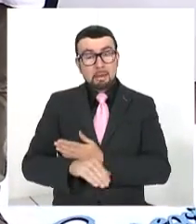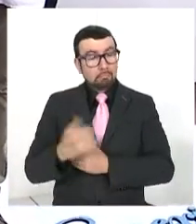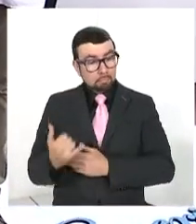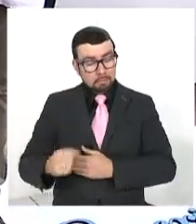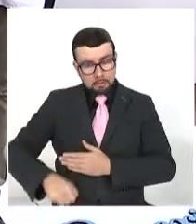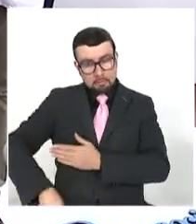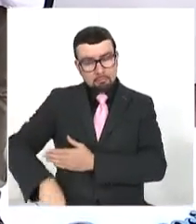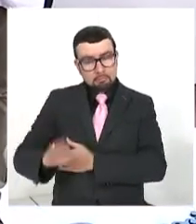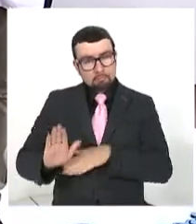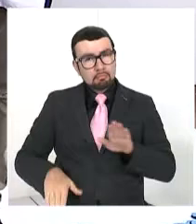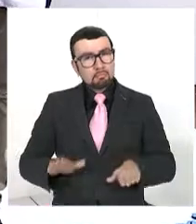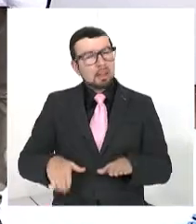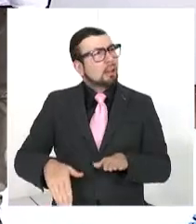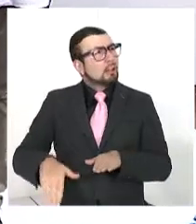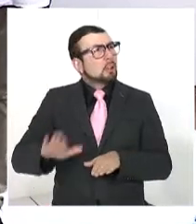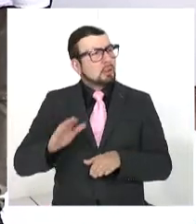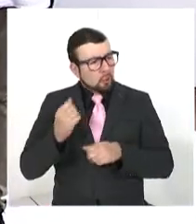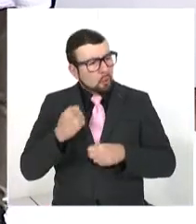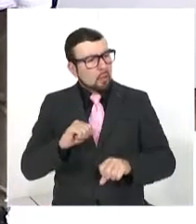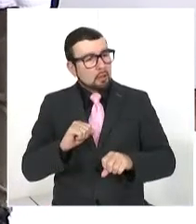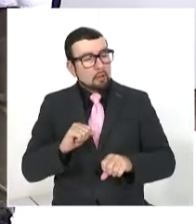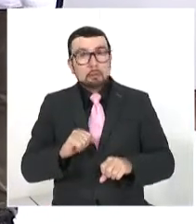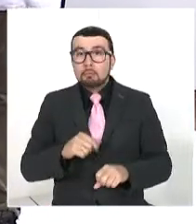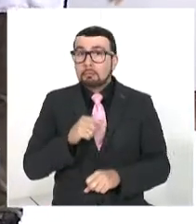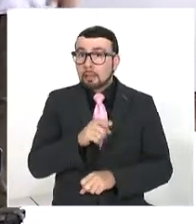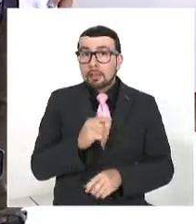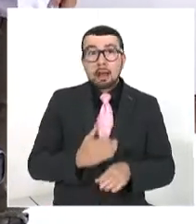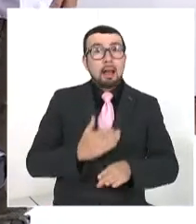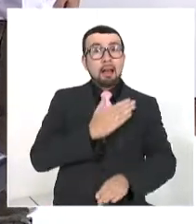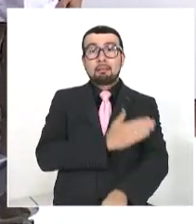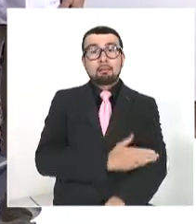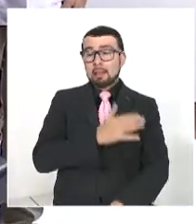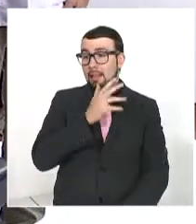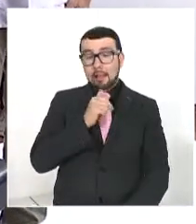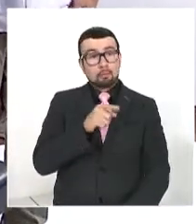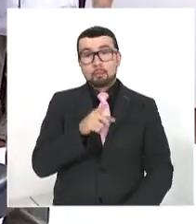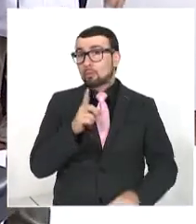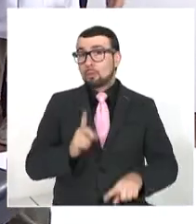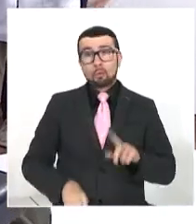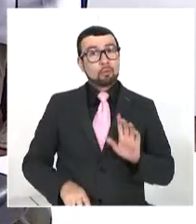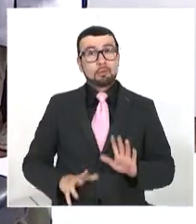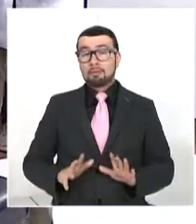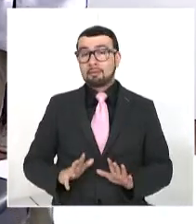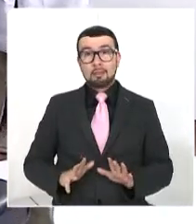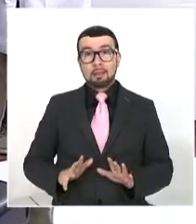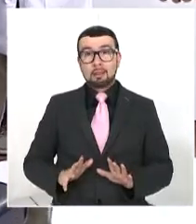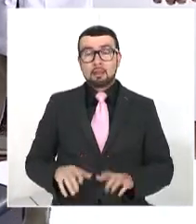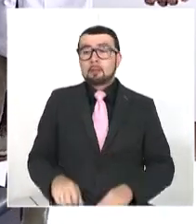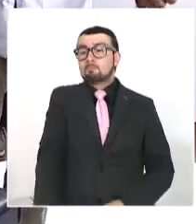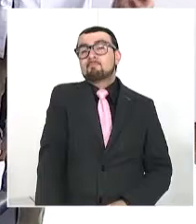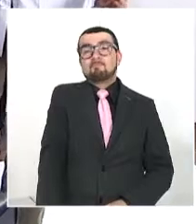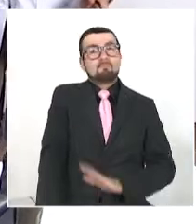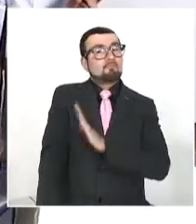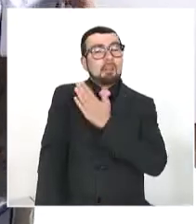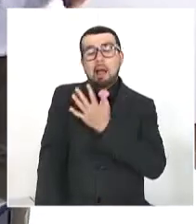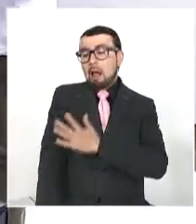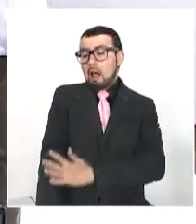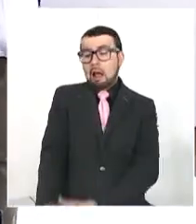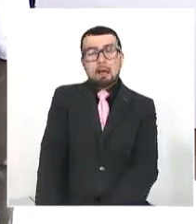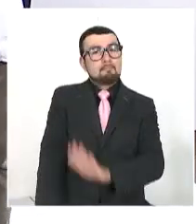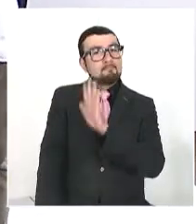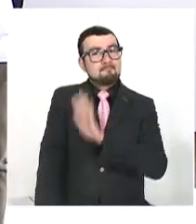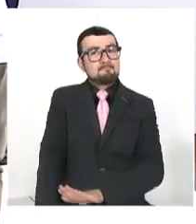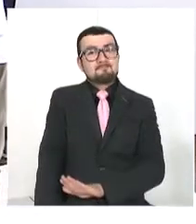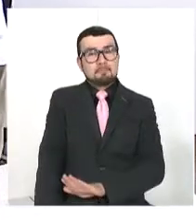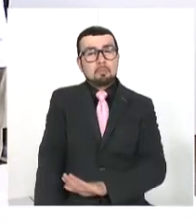moverlo. Eso que él está haciendo, él no lo podía hacer. Él le había quedado con una limitación total. Ahora vamos